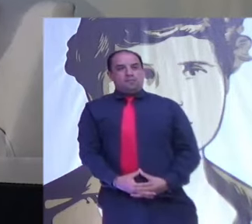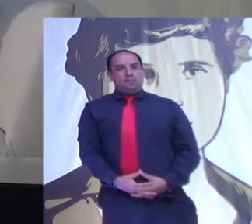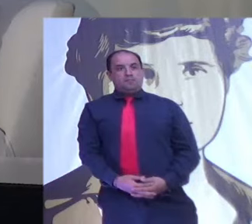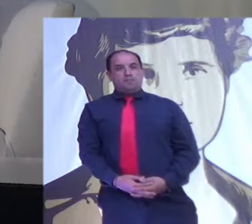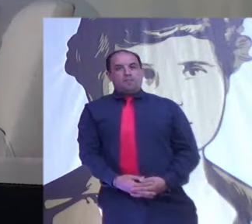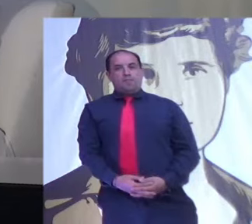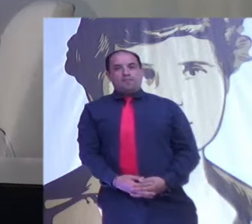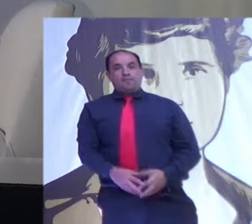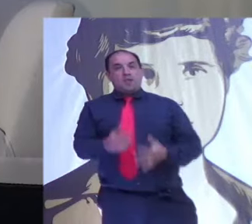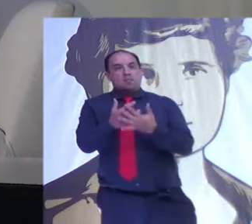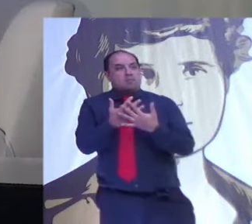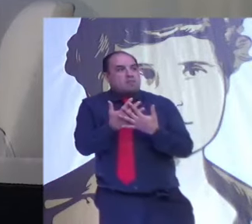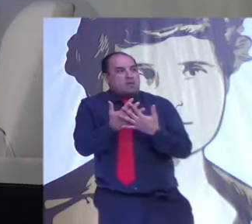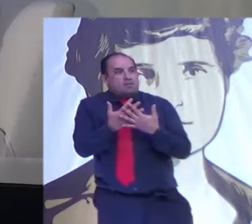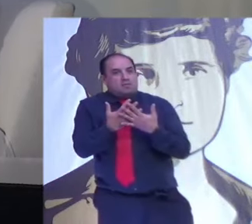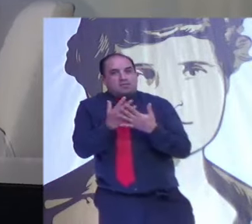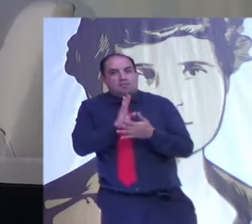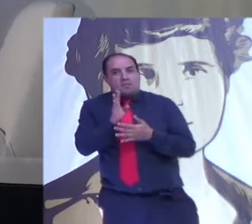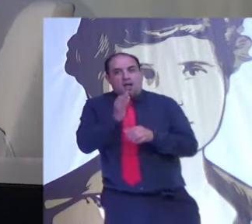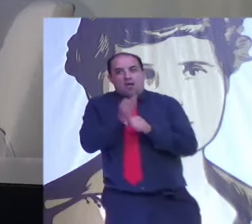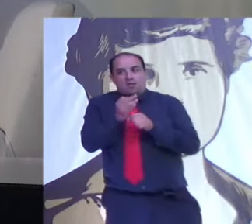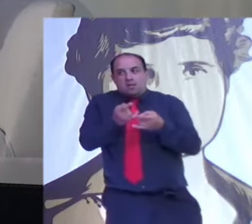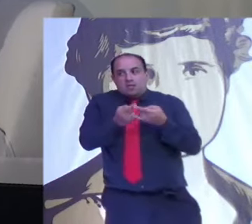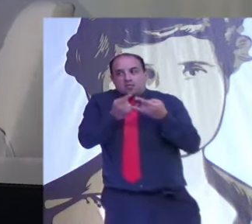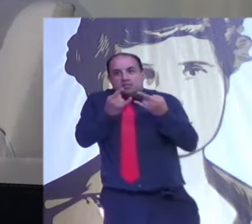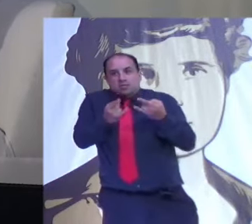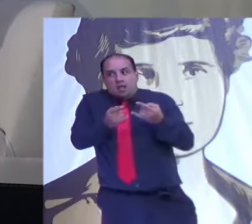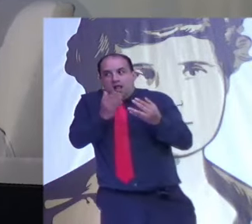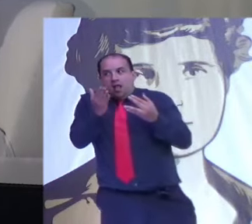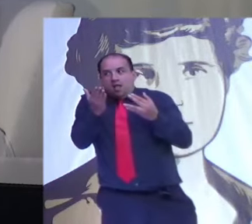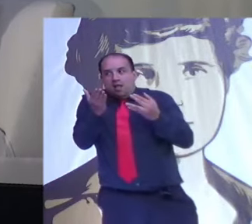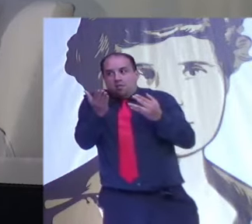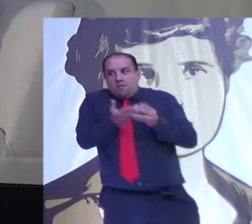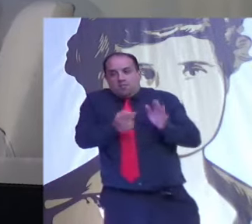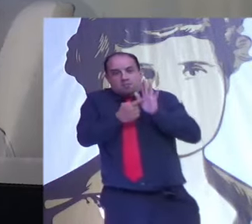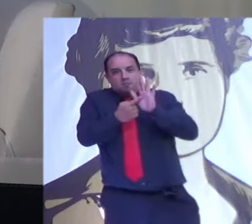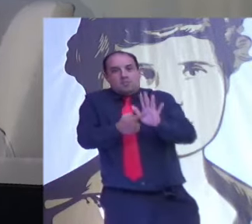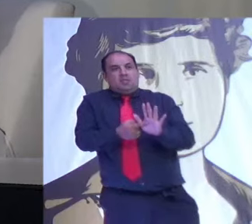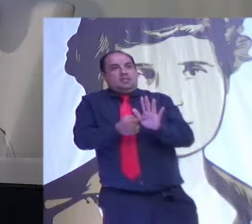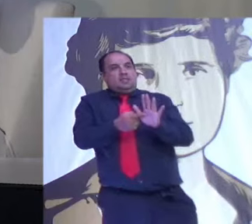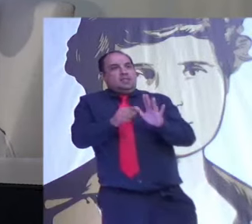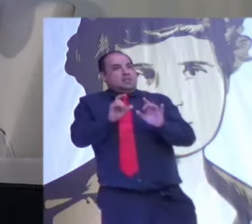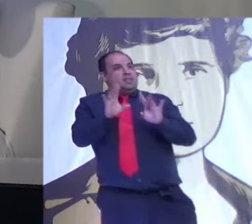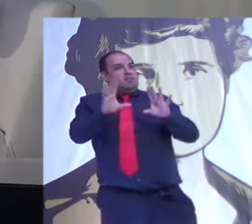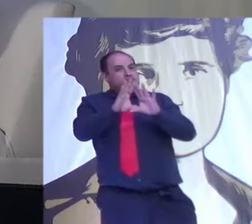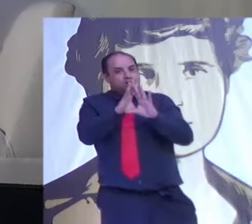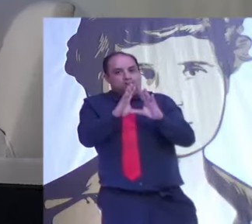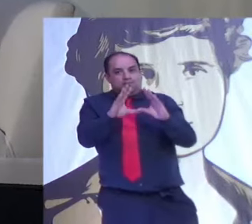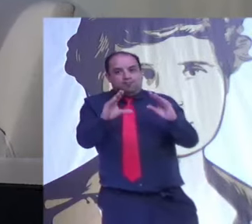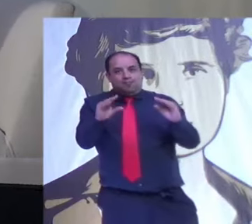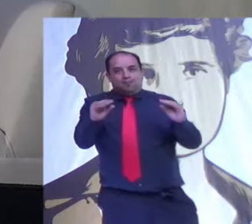Pausa dramática, parece que estamos ahora en un cuento en el que en medio de la presentación se hace un silencio sepulcral.